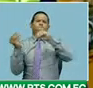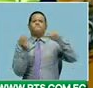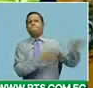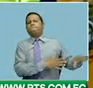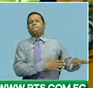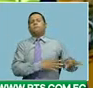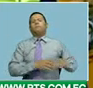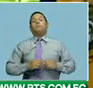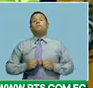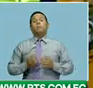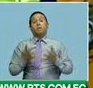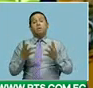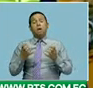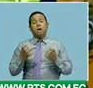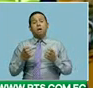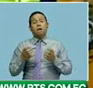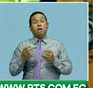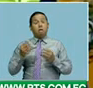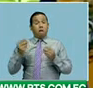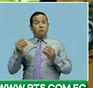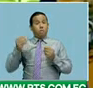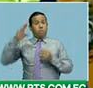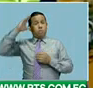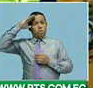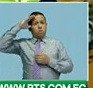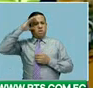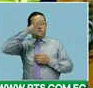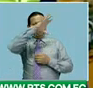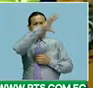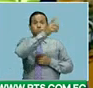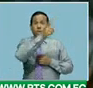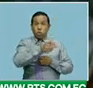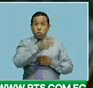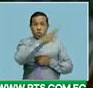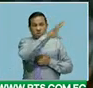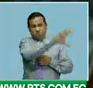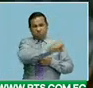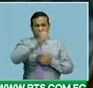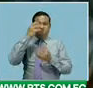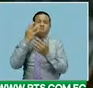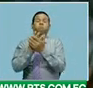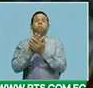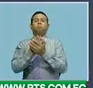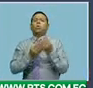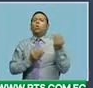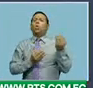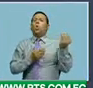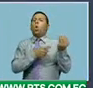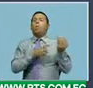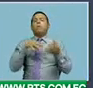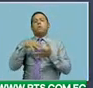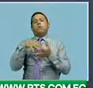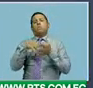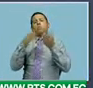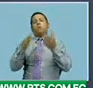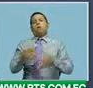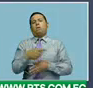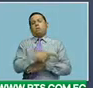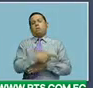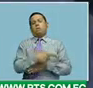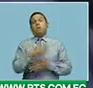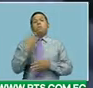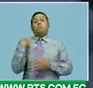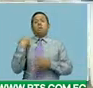se procedió a hacer la detención del principal sospechoso. La joven era estudiante y trabajaba para mantener a su hija de